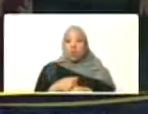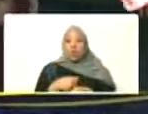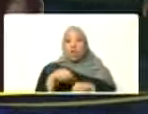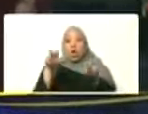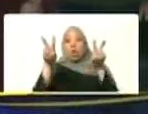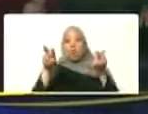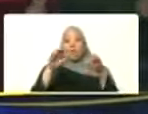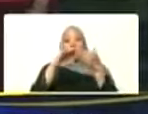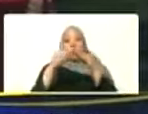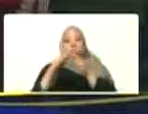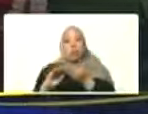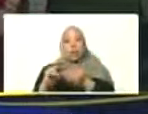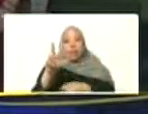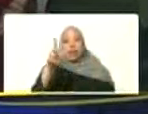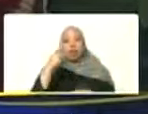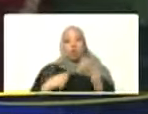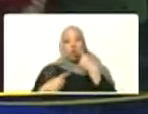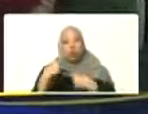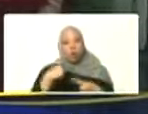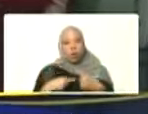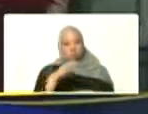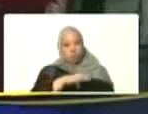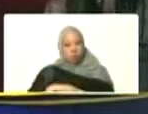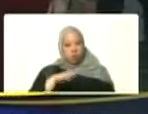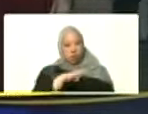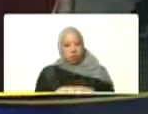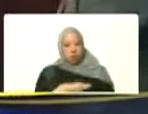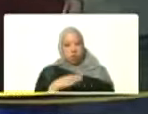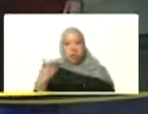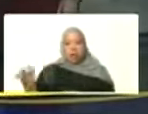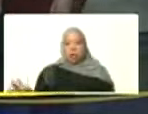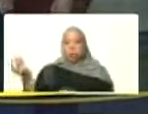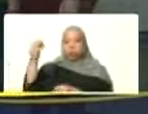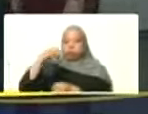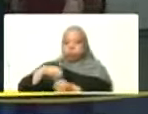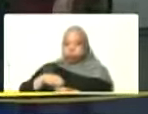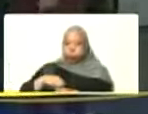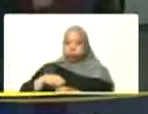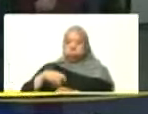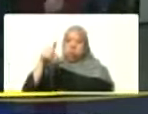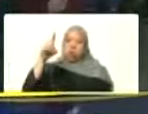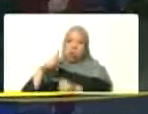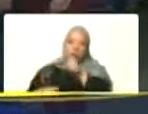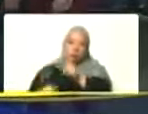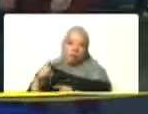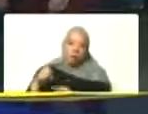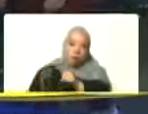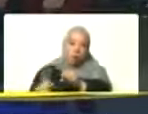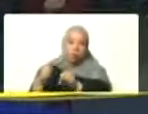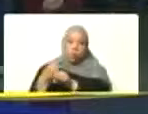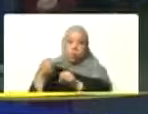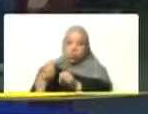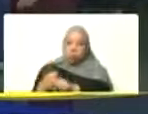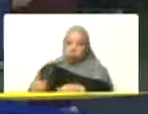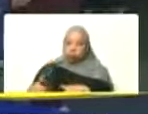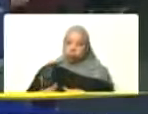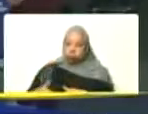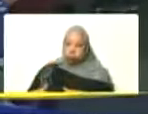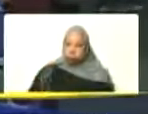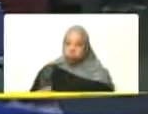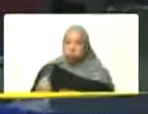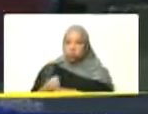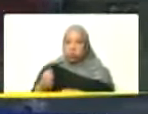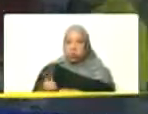Tricolor y desde Obras Públicas, bueno, hemos incorporado toda esa maquinaria y equipo que usted, en tiempos de revolución y con el